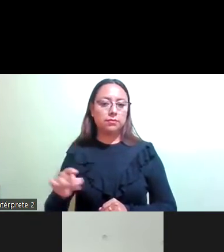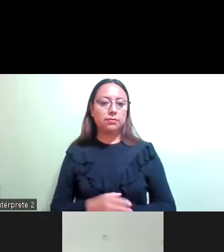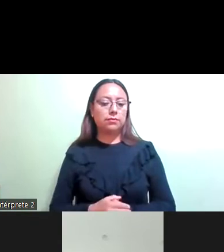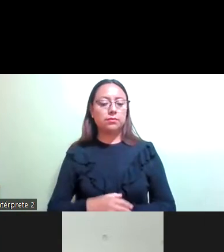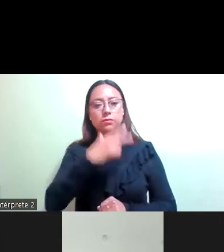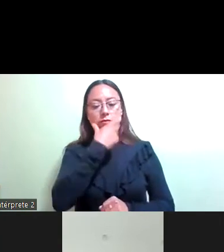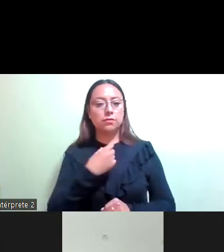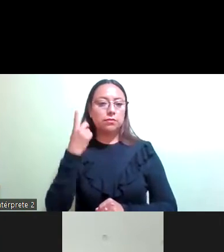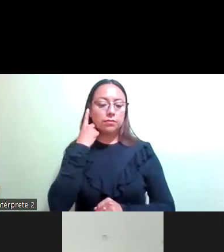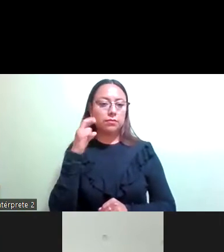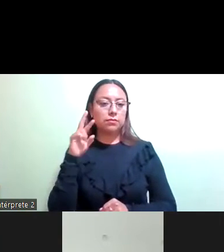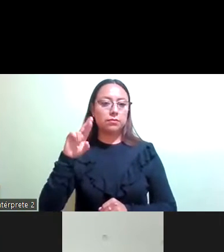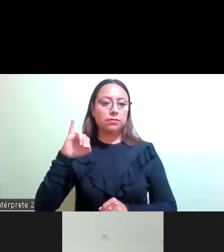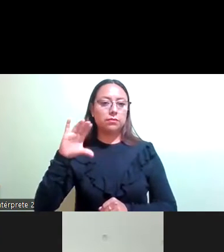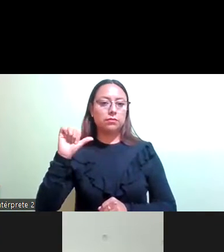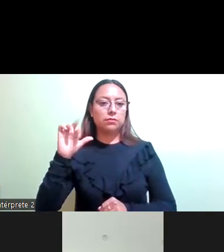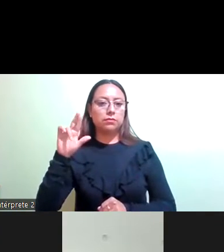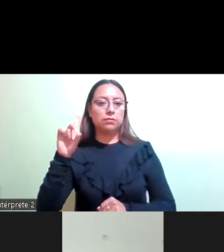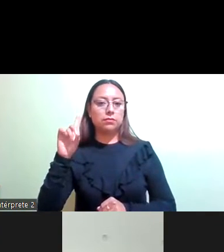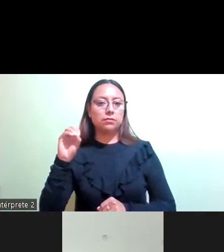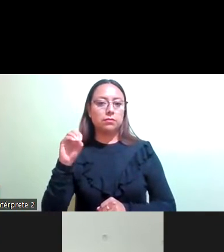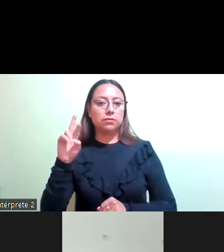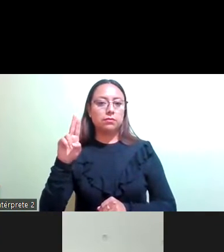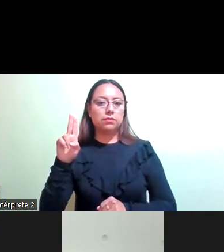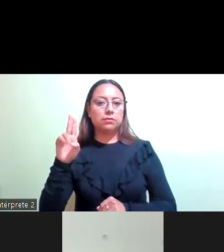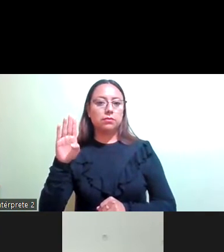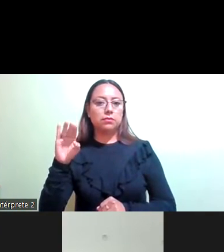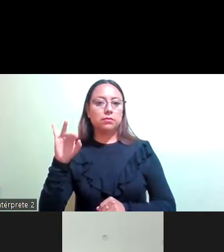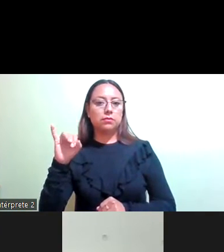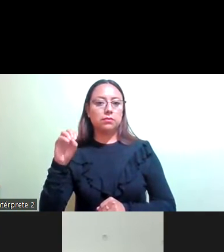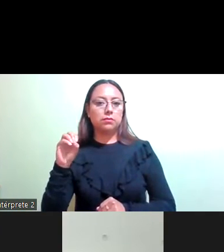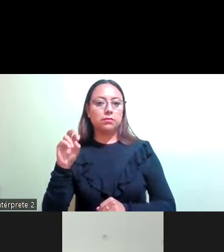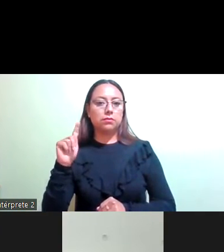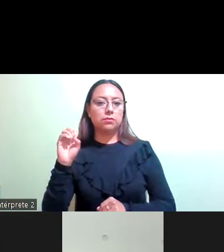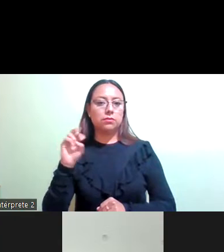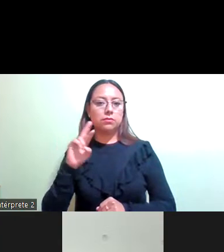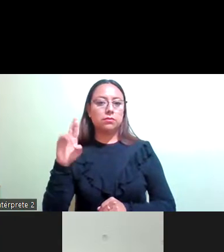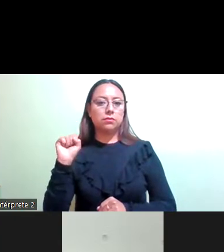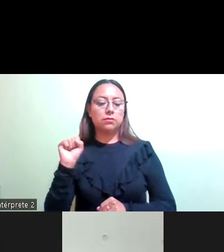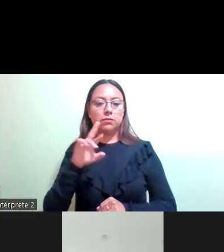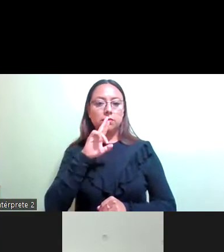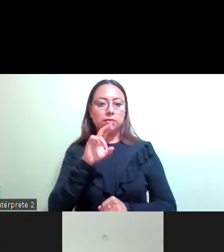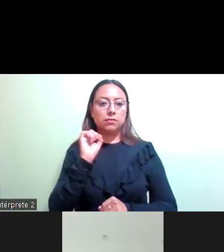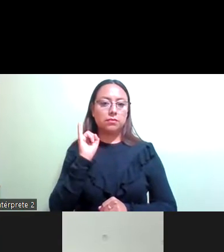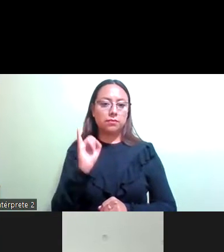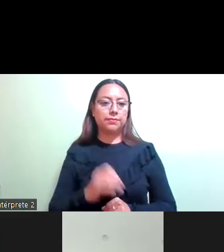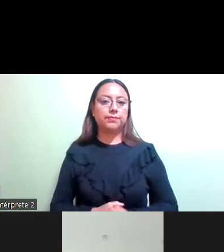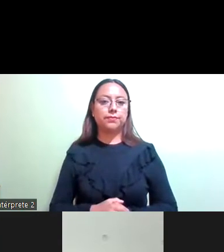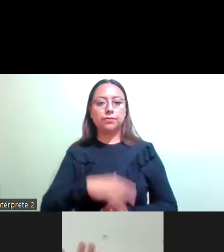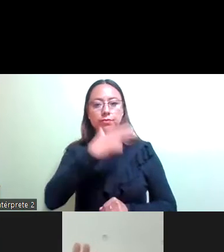Diputado Ricardo Rubio Torres. Rubio Torres, en pro. Diputado Víctor Hugo Lobo